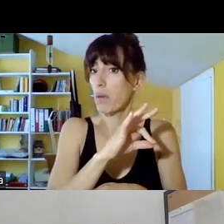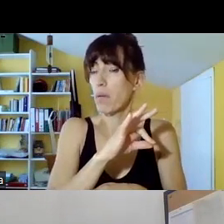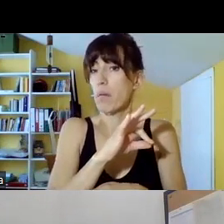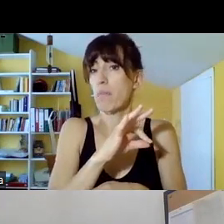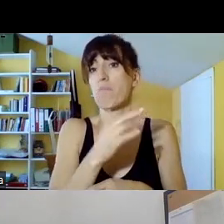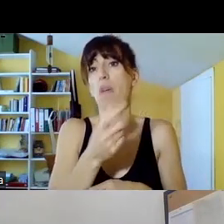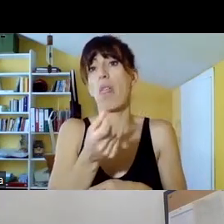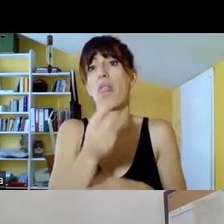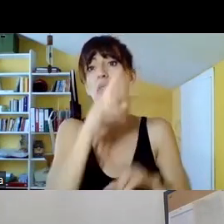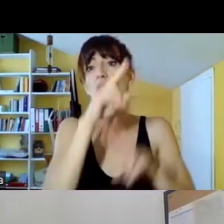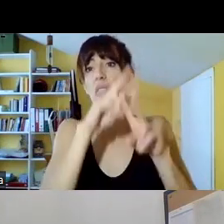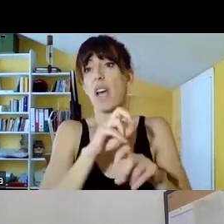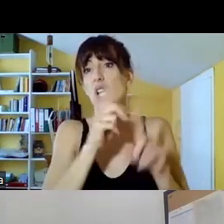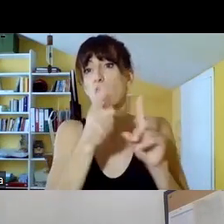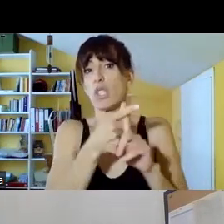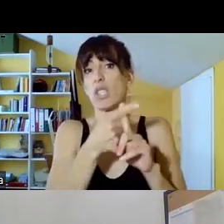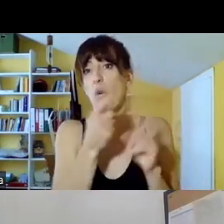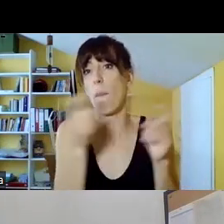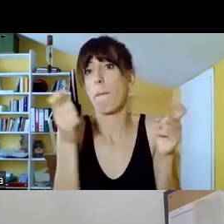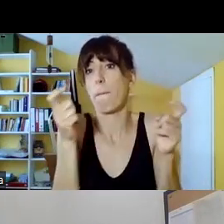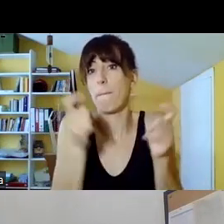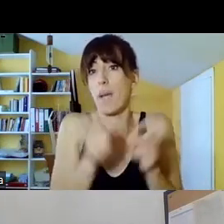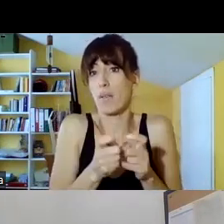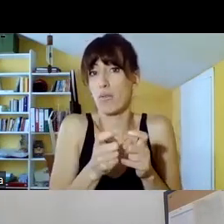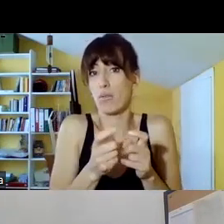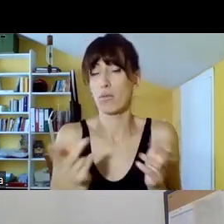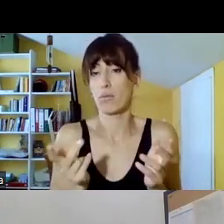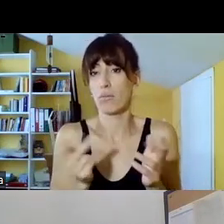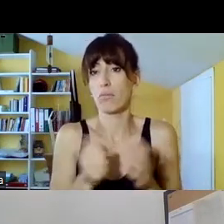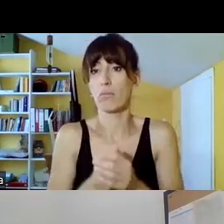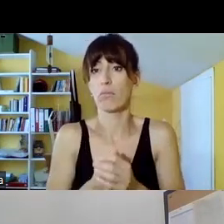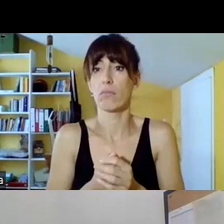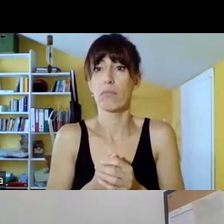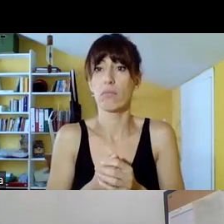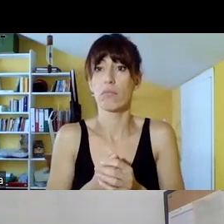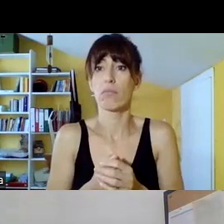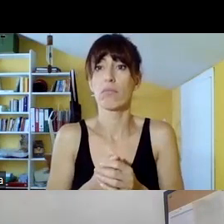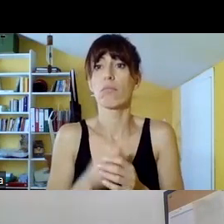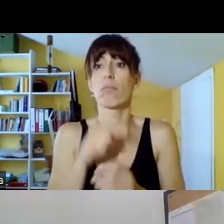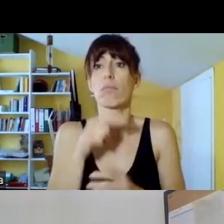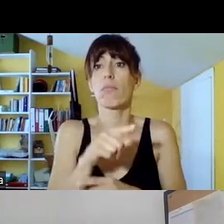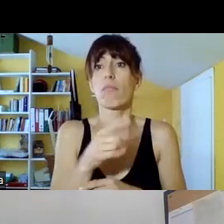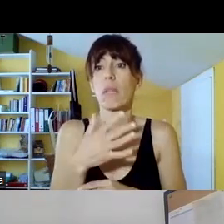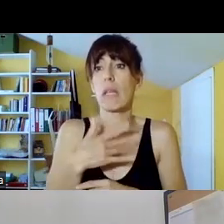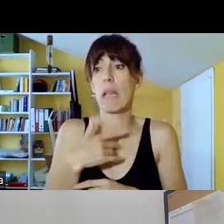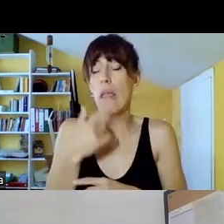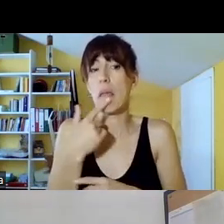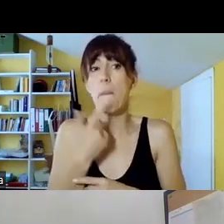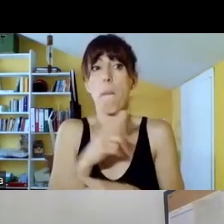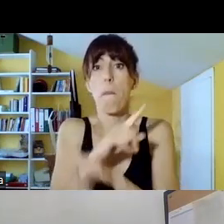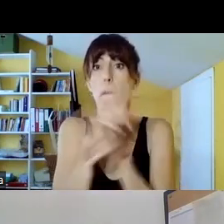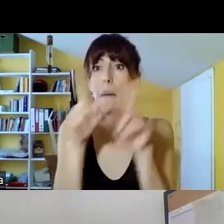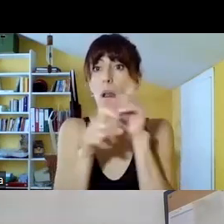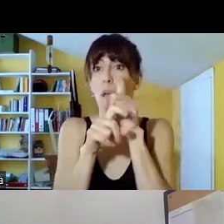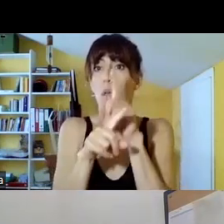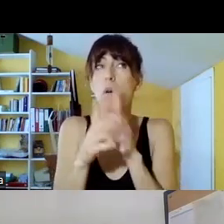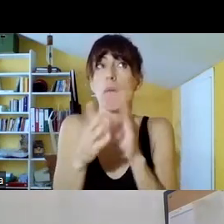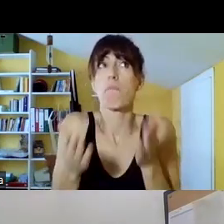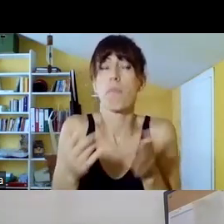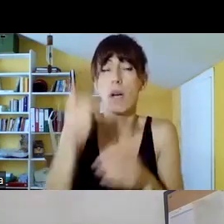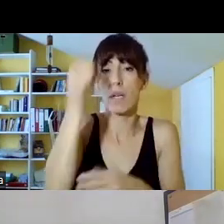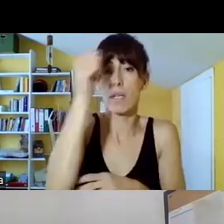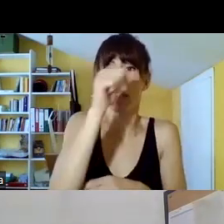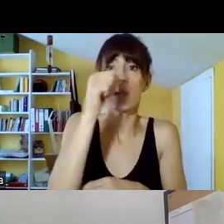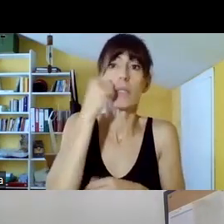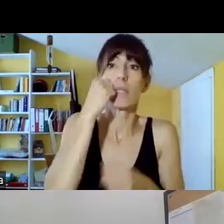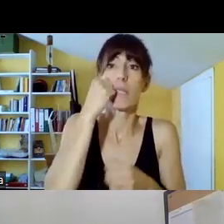infradiagnóstico. Este proceso, el que se ha denominado por algunas autoras la paradoja de la salud mental, podría ser, pues